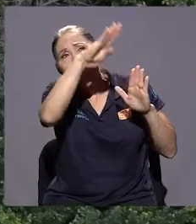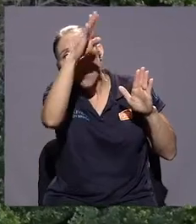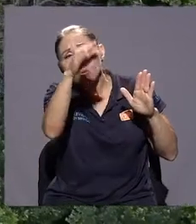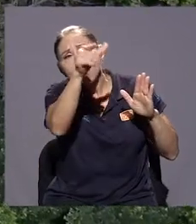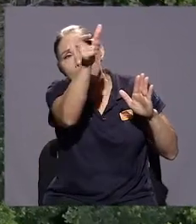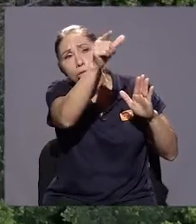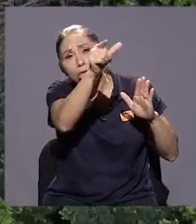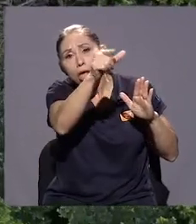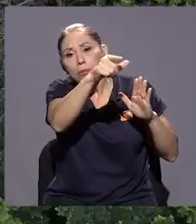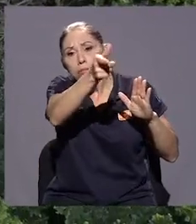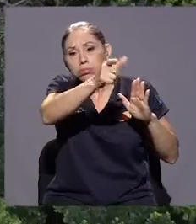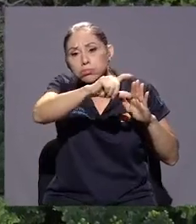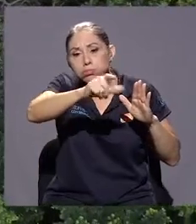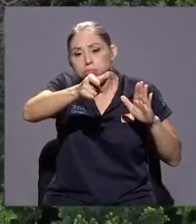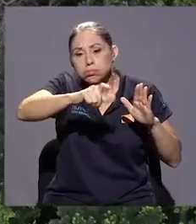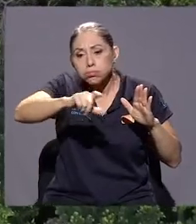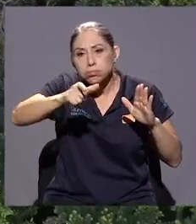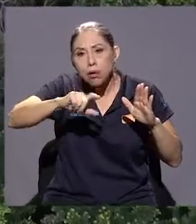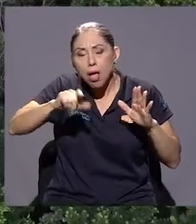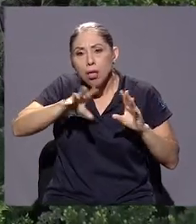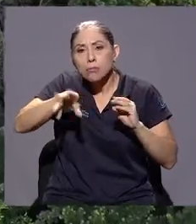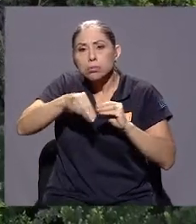contaminación u otro